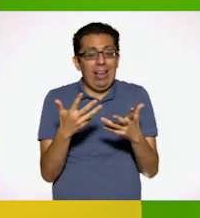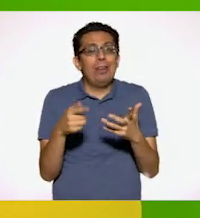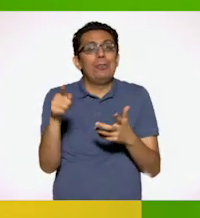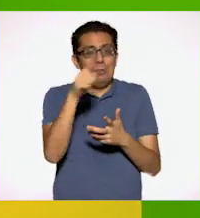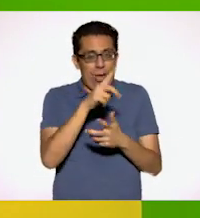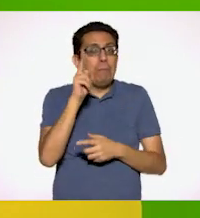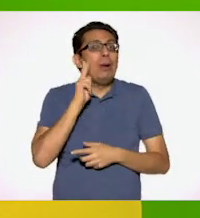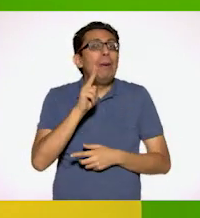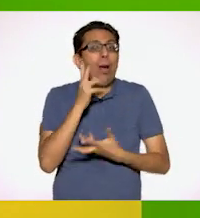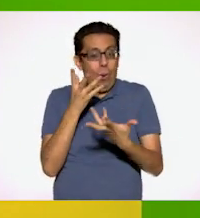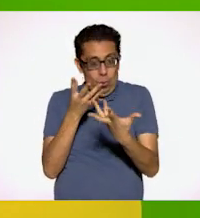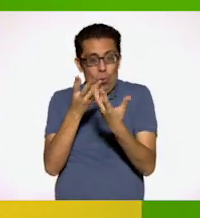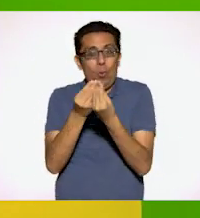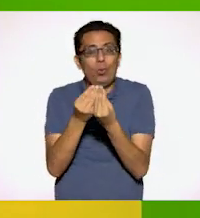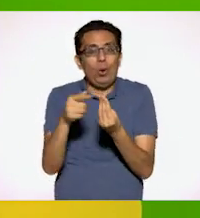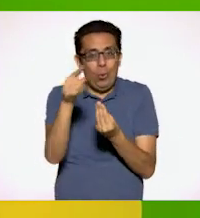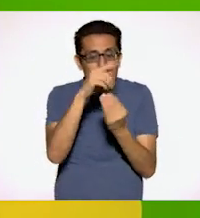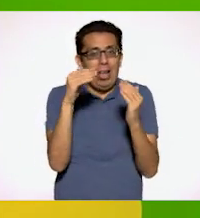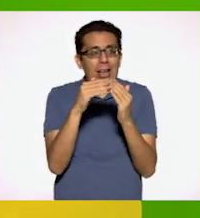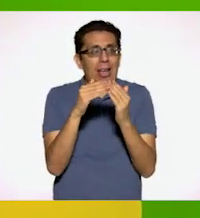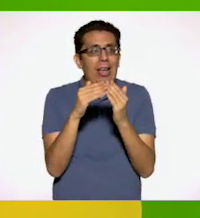conmigo, lento.